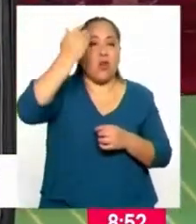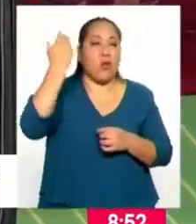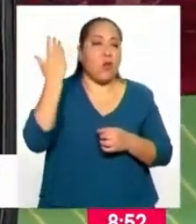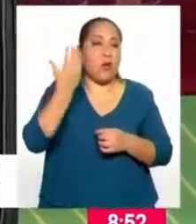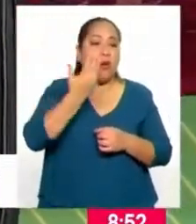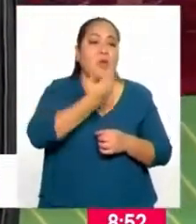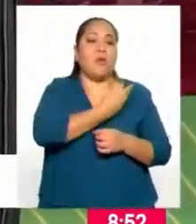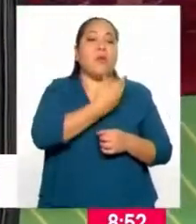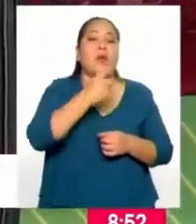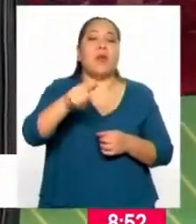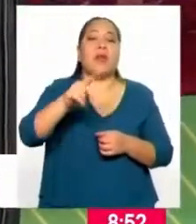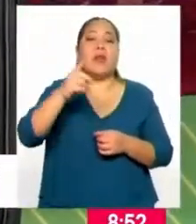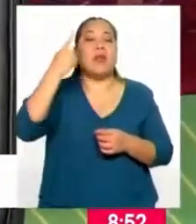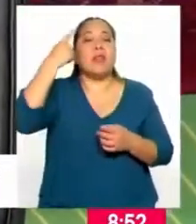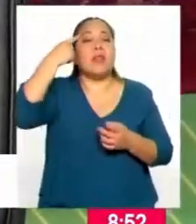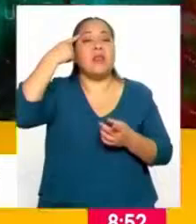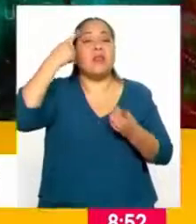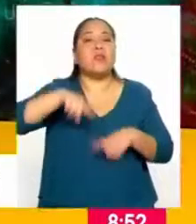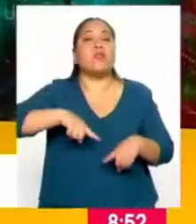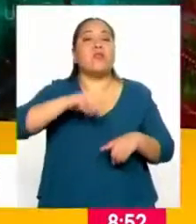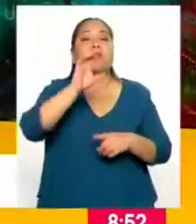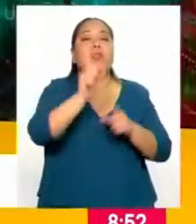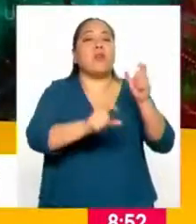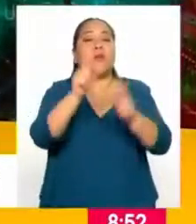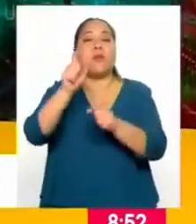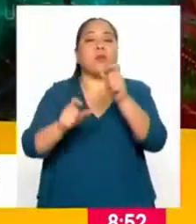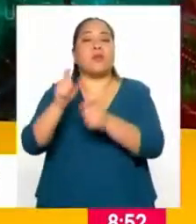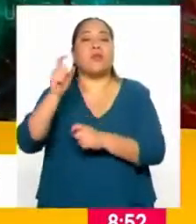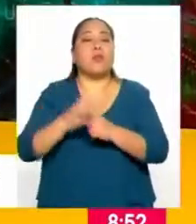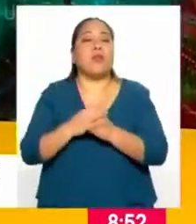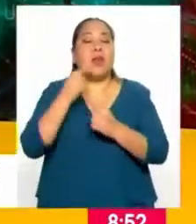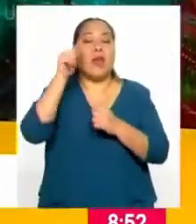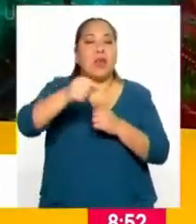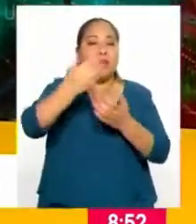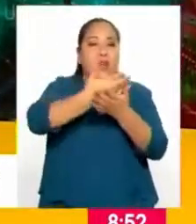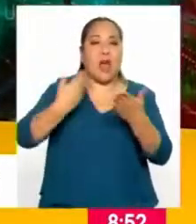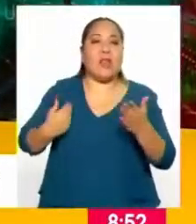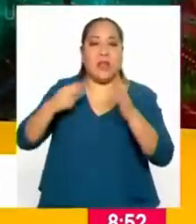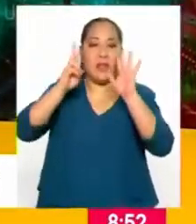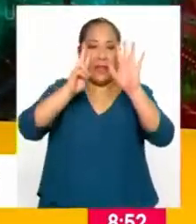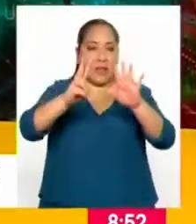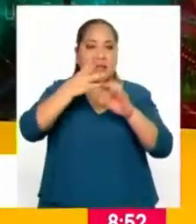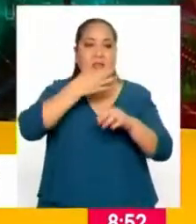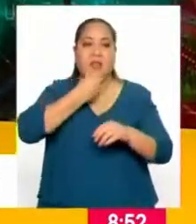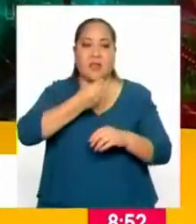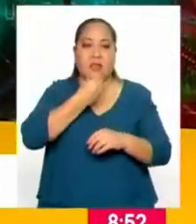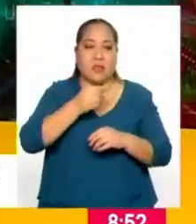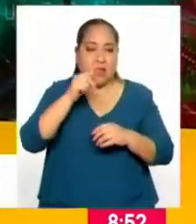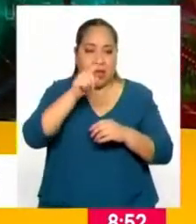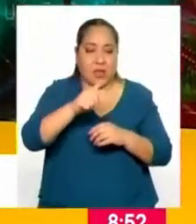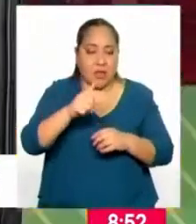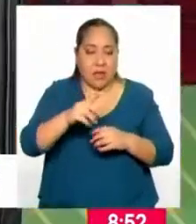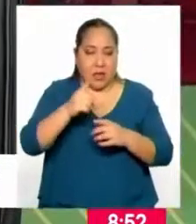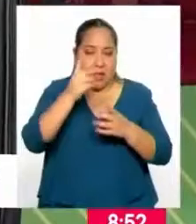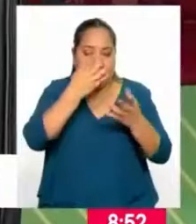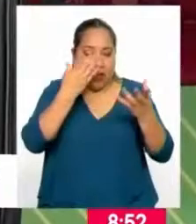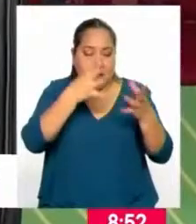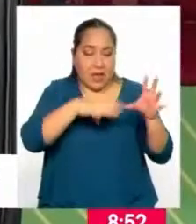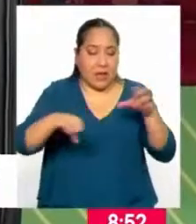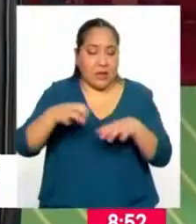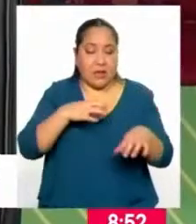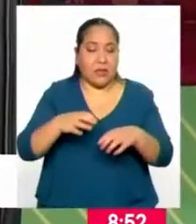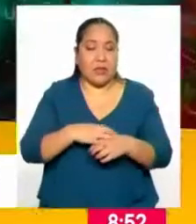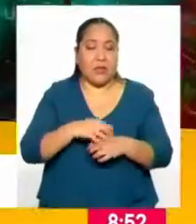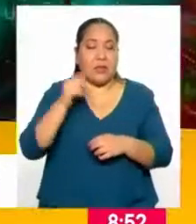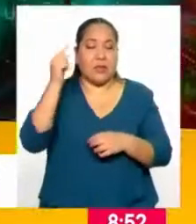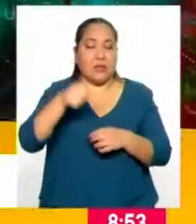sus electores, los ciudadanos electores. Claro, pero esta acción habría que hacerla antes del 7 de diciembre, si es que decidieran hacerlo. Si bueno, no se da,